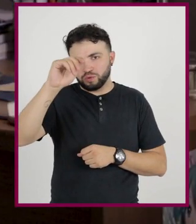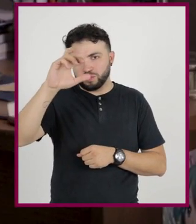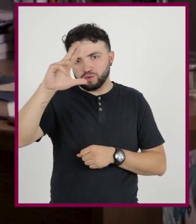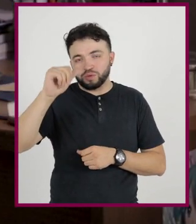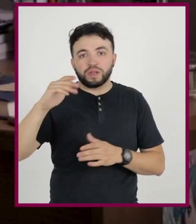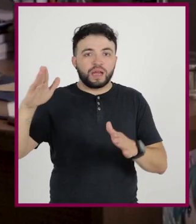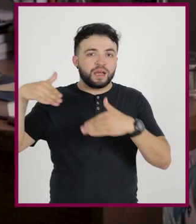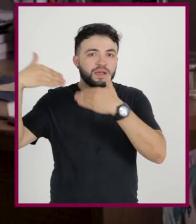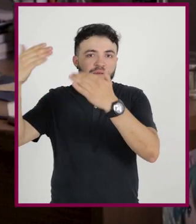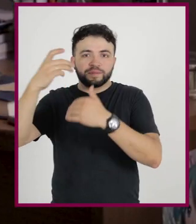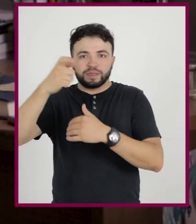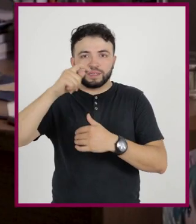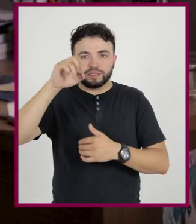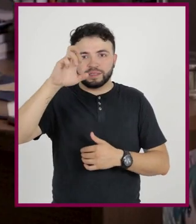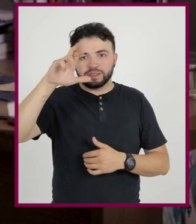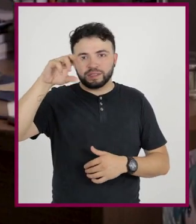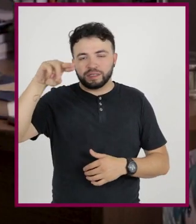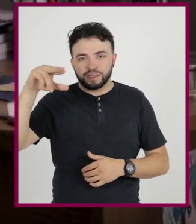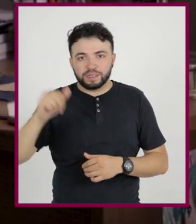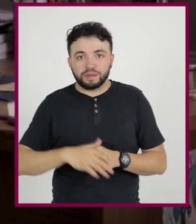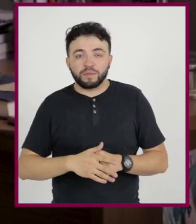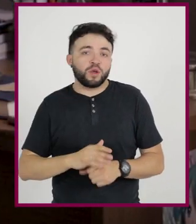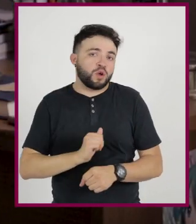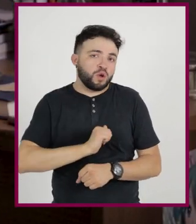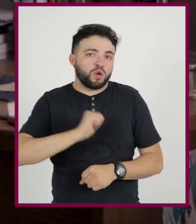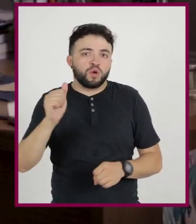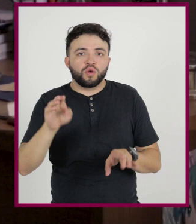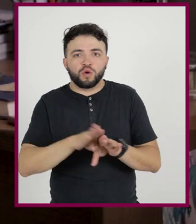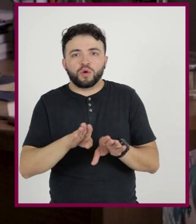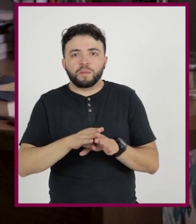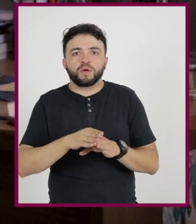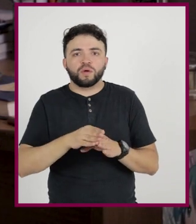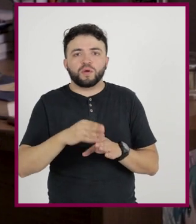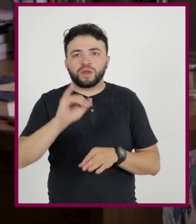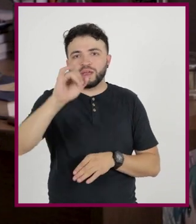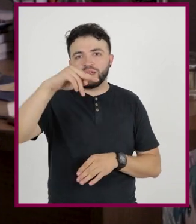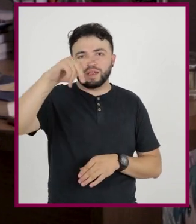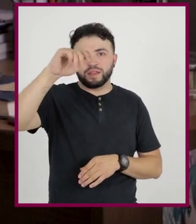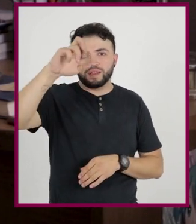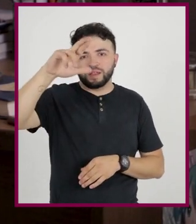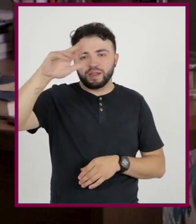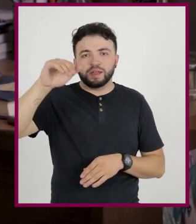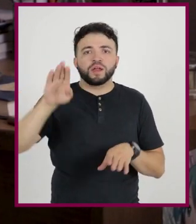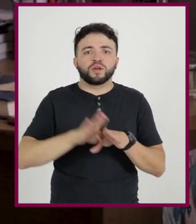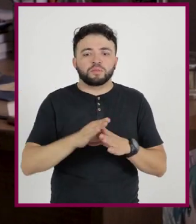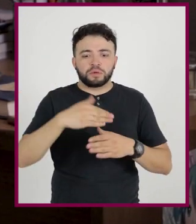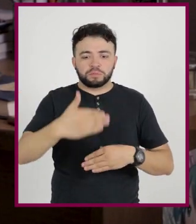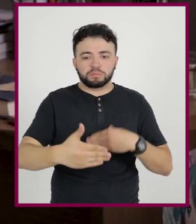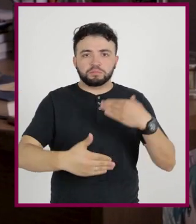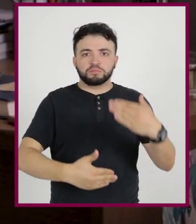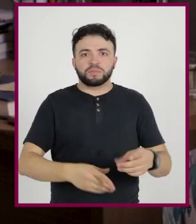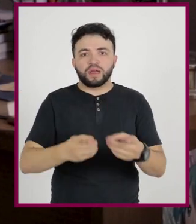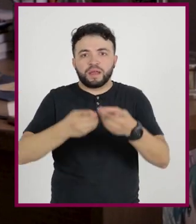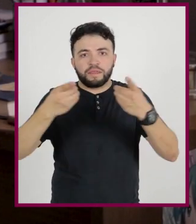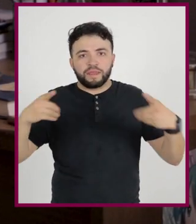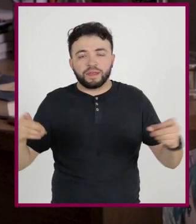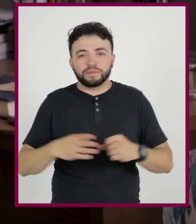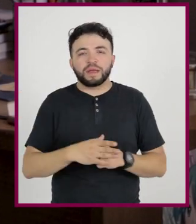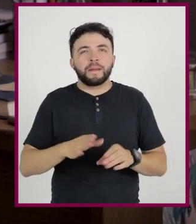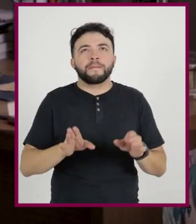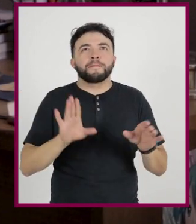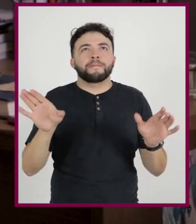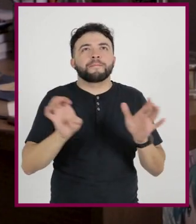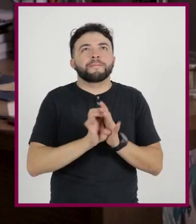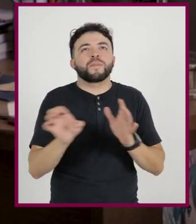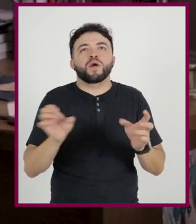ejemplo, si está dividida en capítulos. Y por otro lado, de una estructura interna, que es la secuencia en cómo se va desarrollando la trama. O sea, es